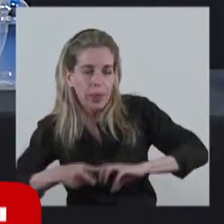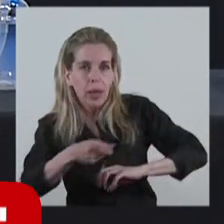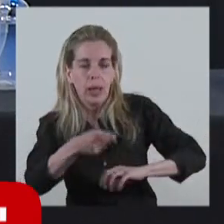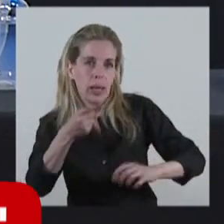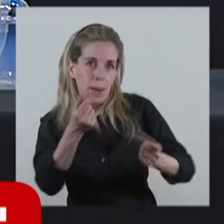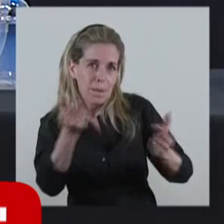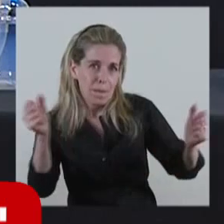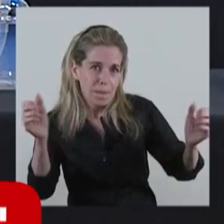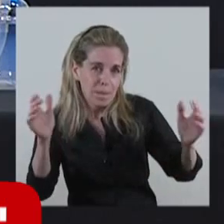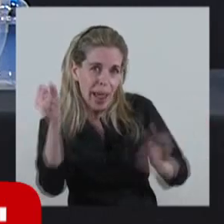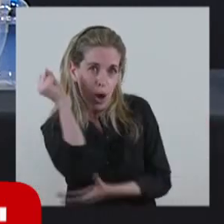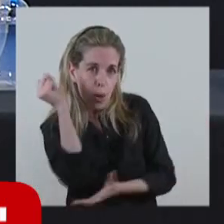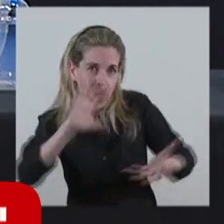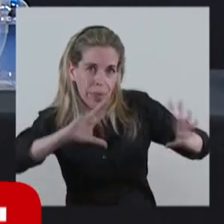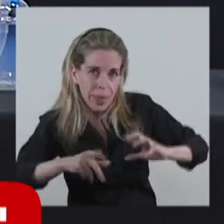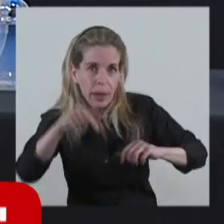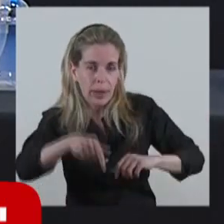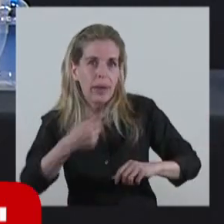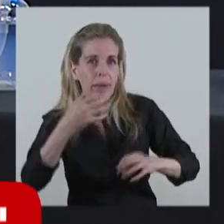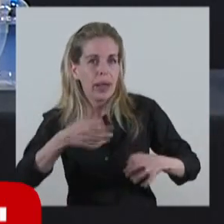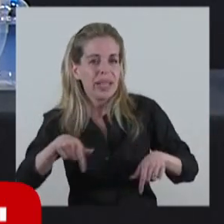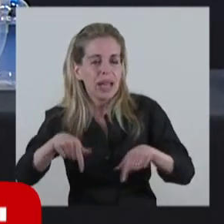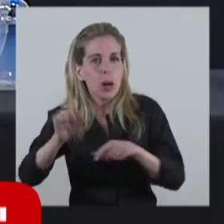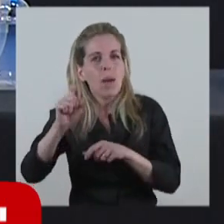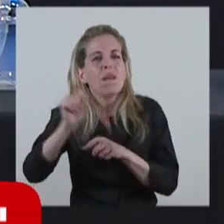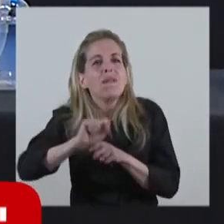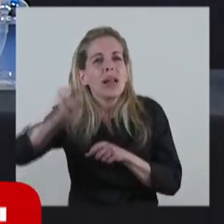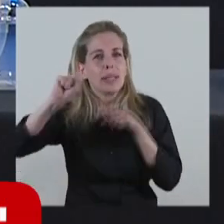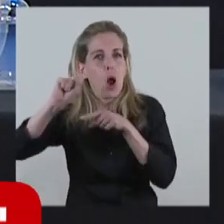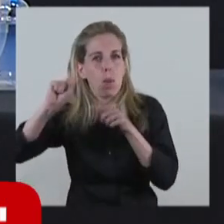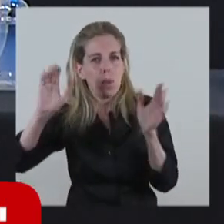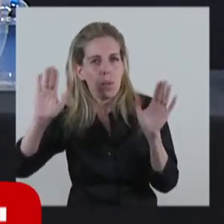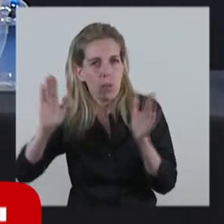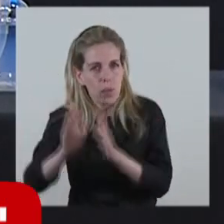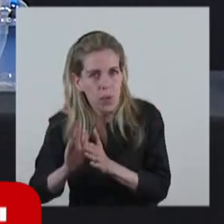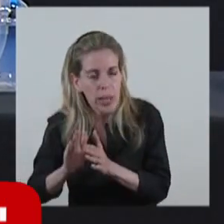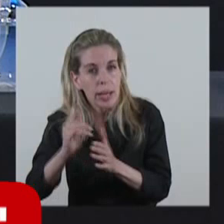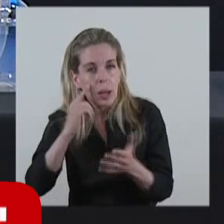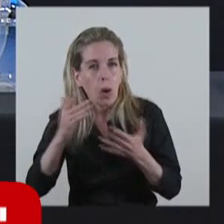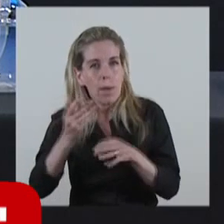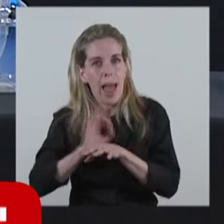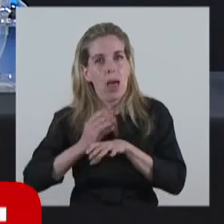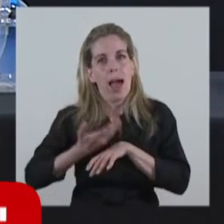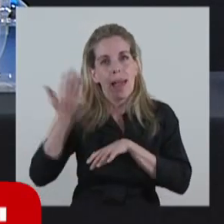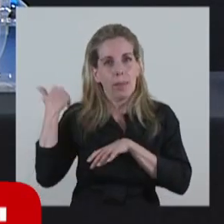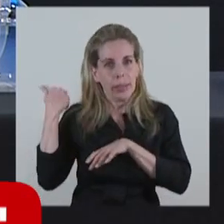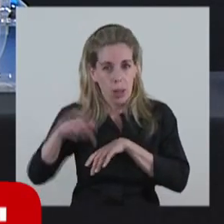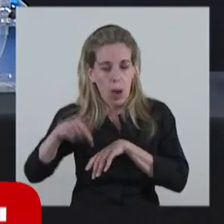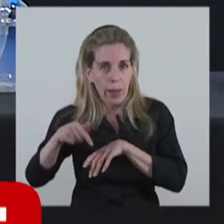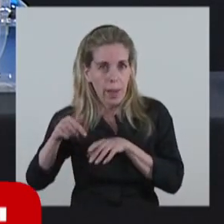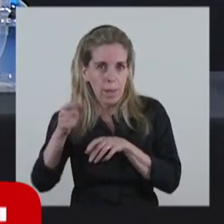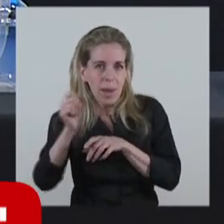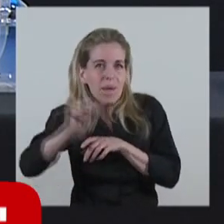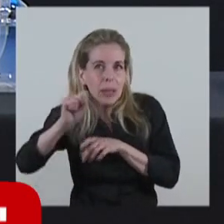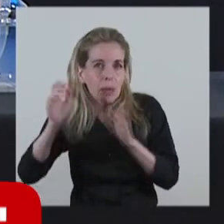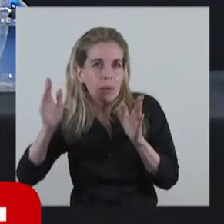inflación está reduciéndose fuertemente con respecto al año previo. Y la